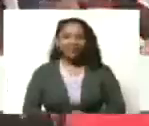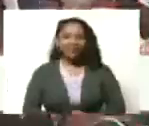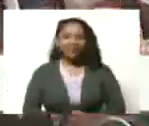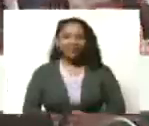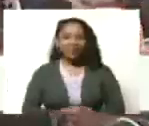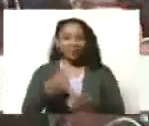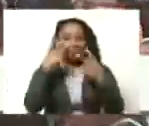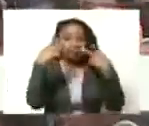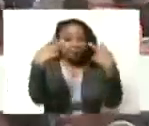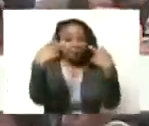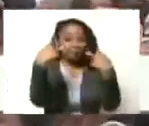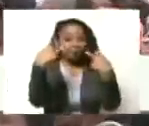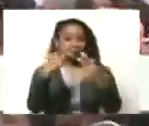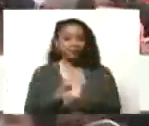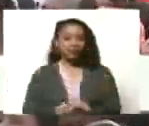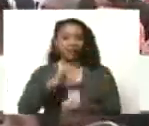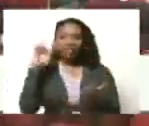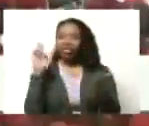Miren,